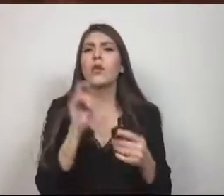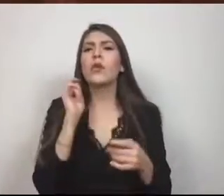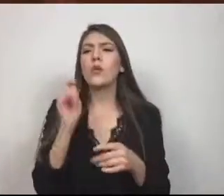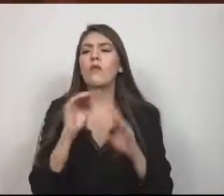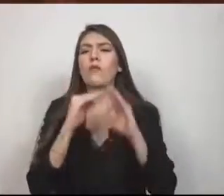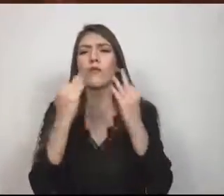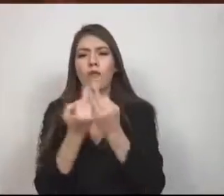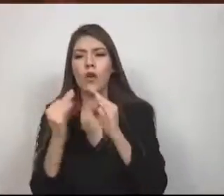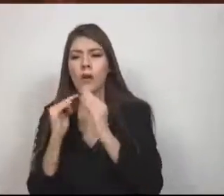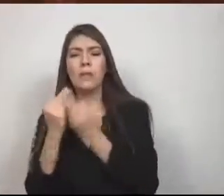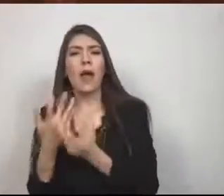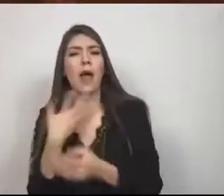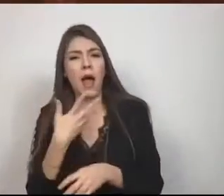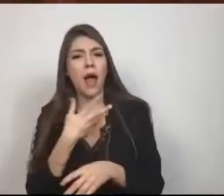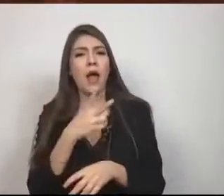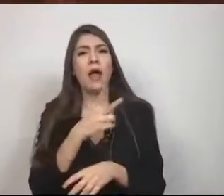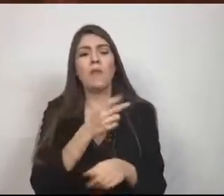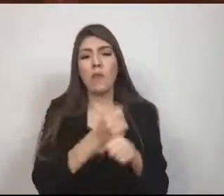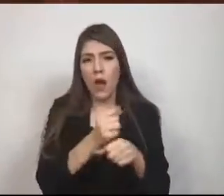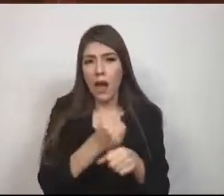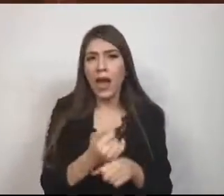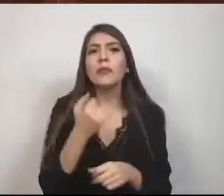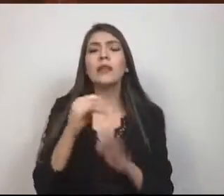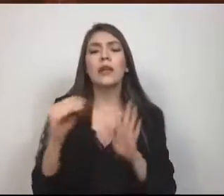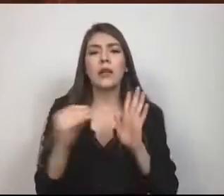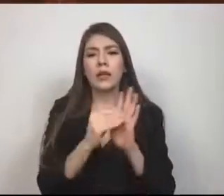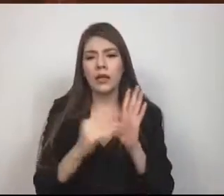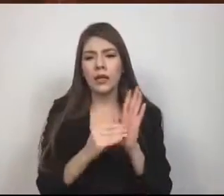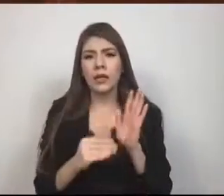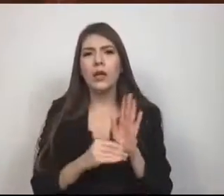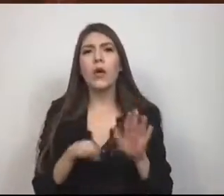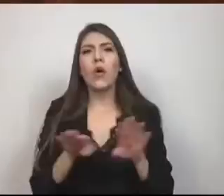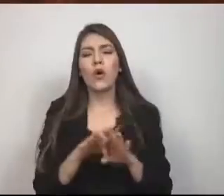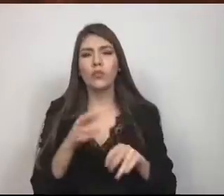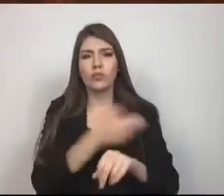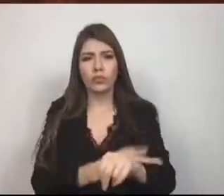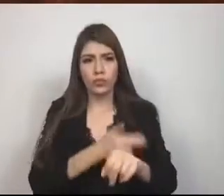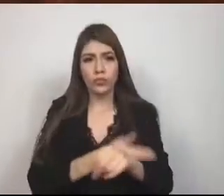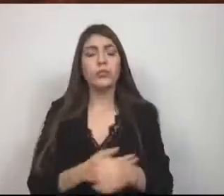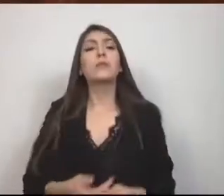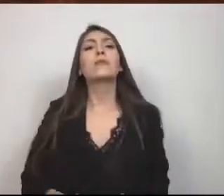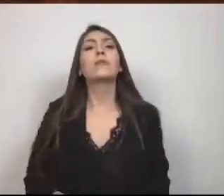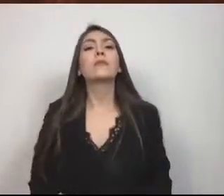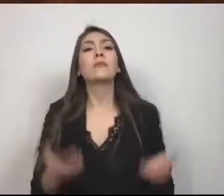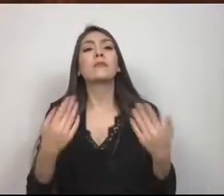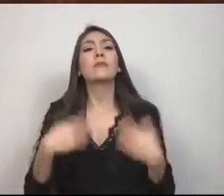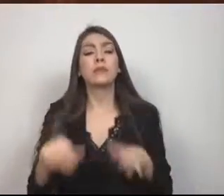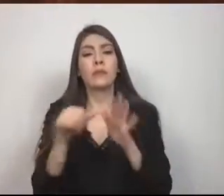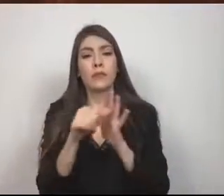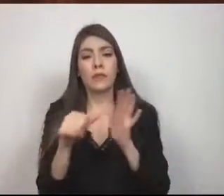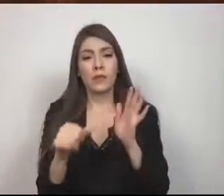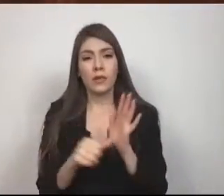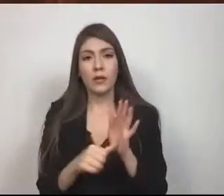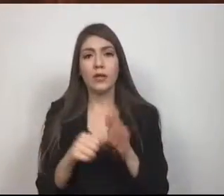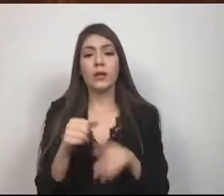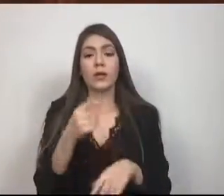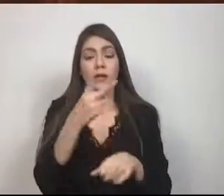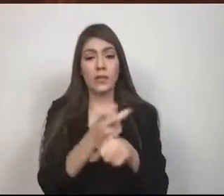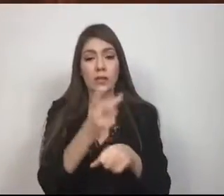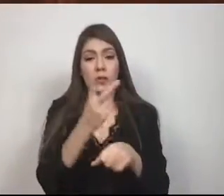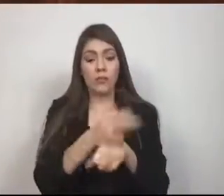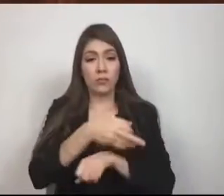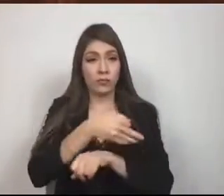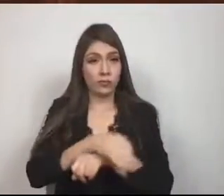la integridad de las víctimas. Conforme al artículo 2 transitorio del decreto en cita, se estableció la